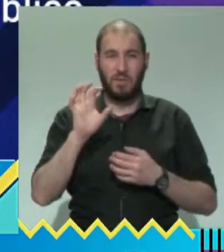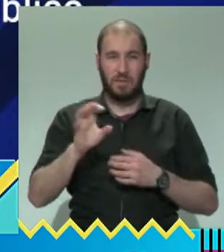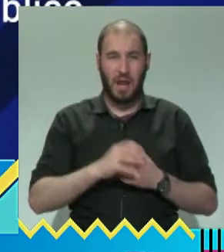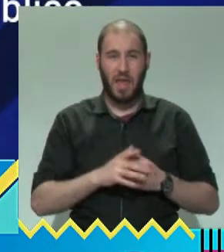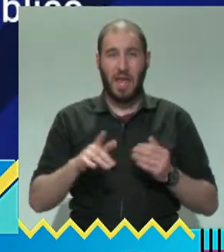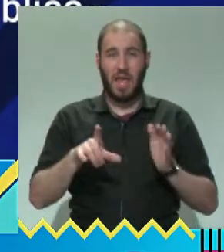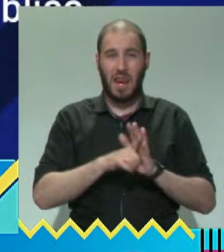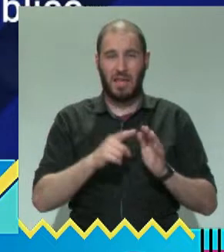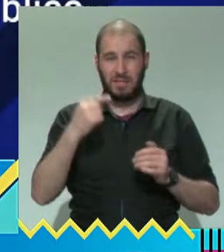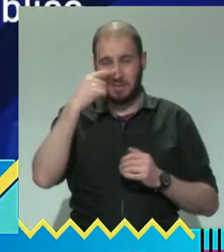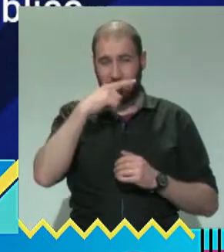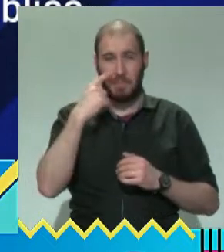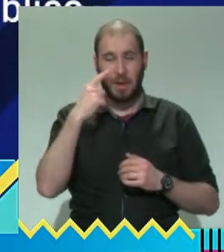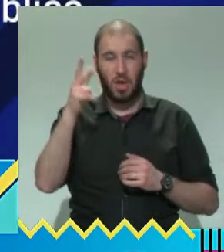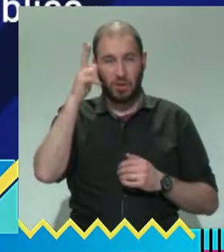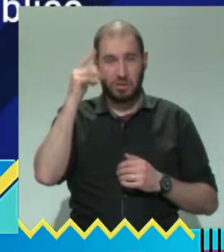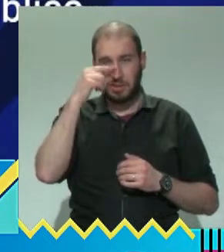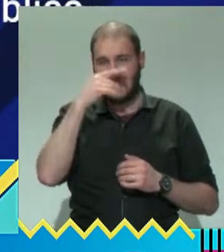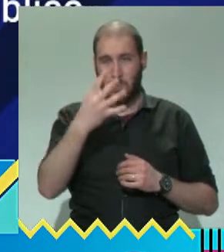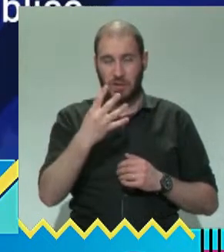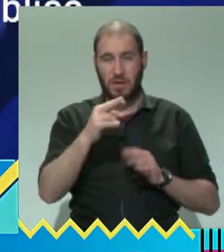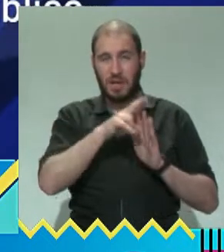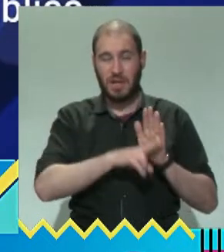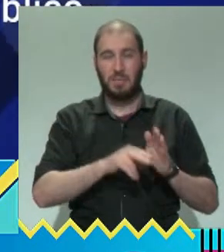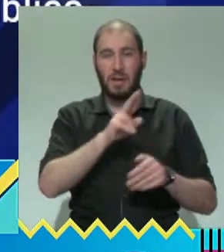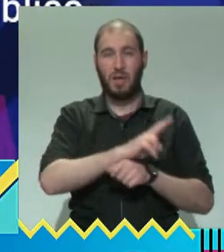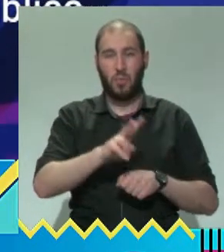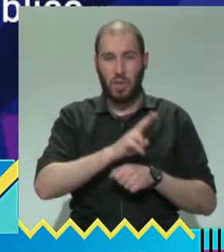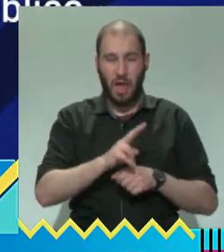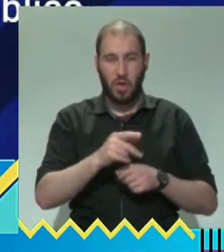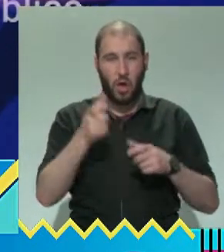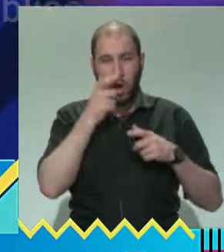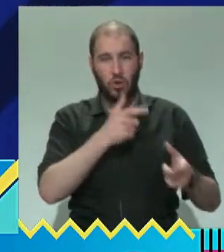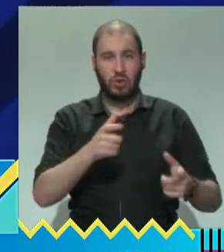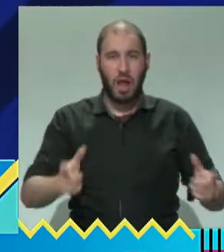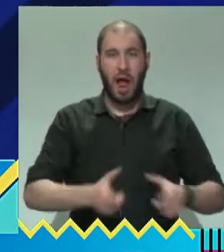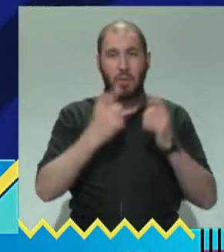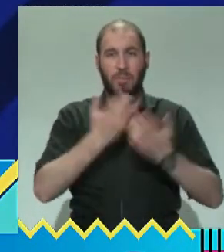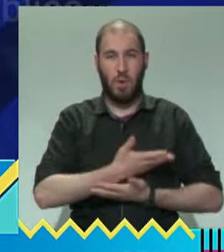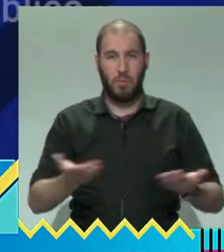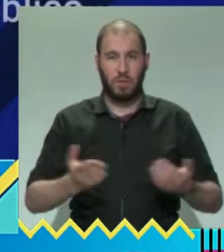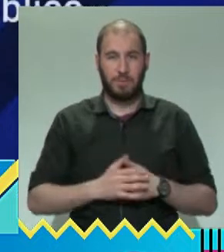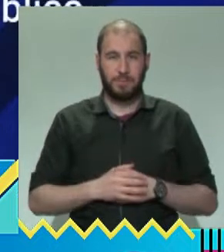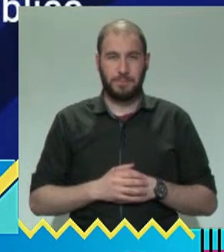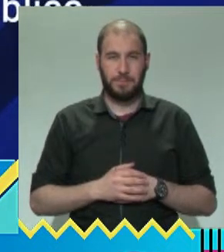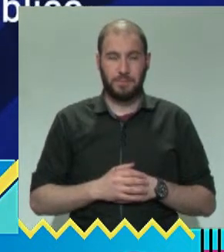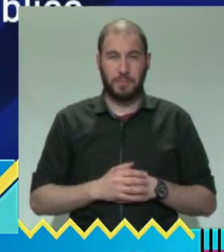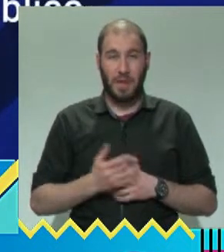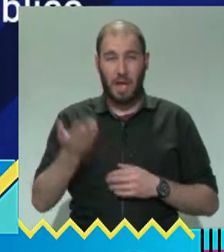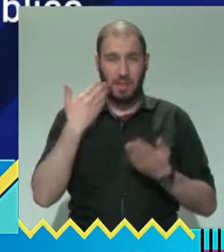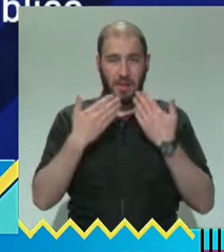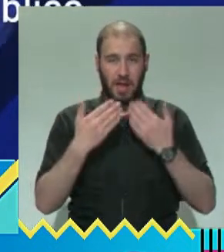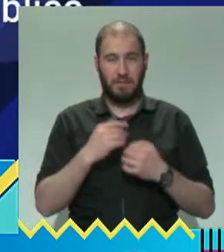que es la ley 7874, régimen de preservación y control del arbolado público. Lo decíamos,